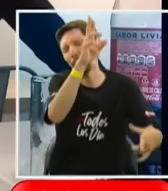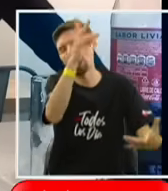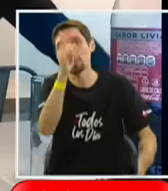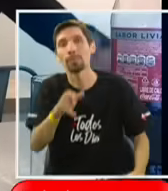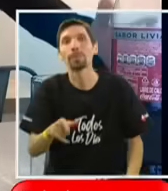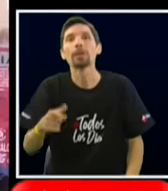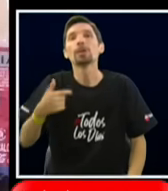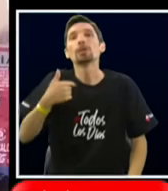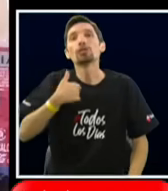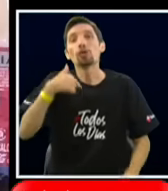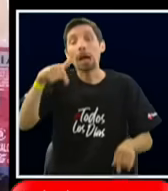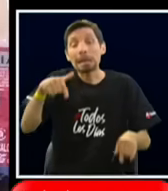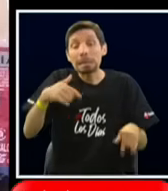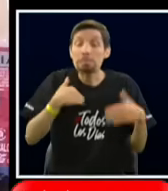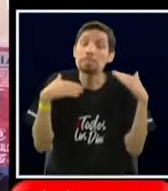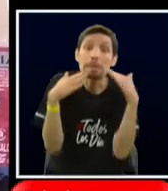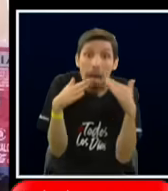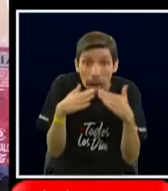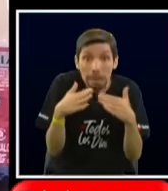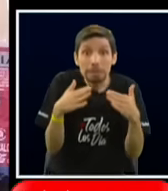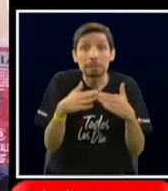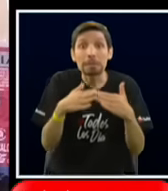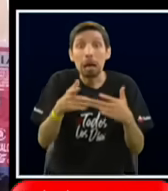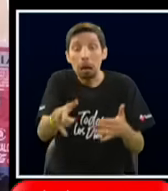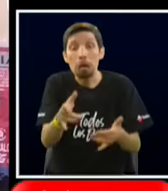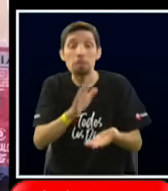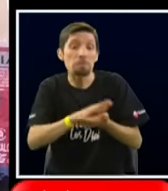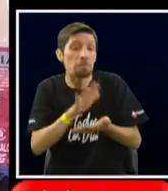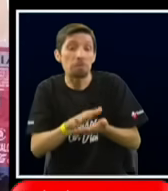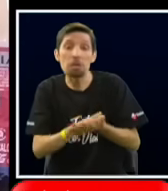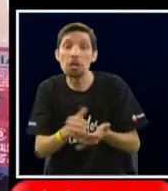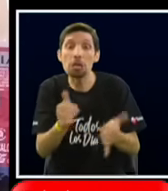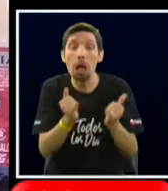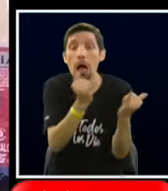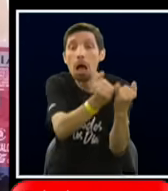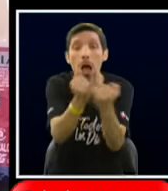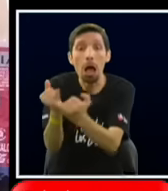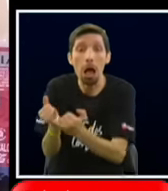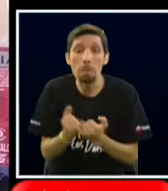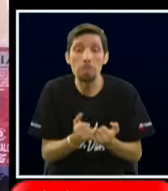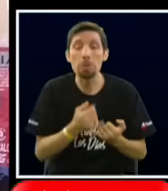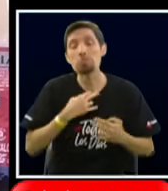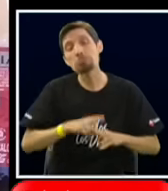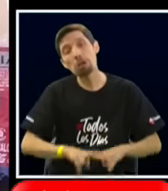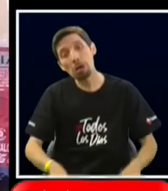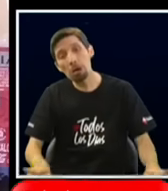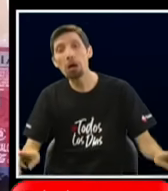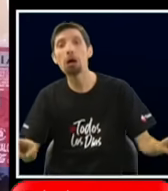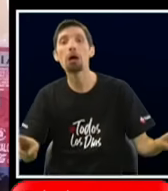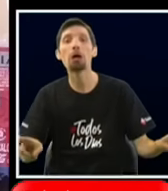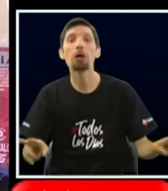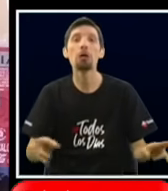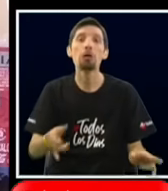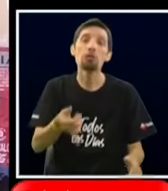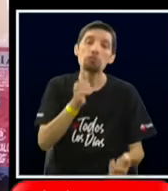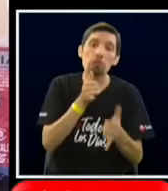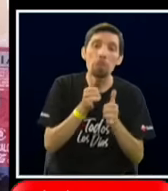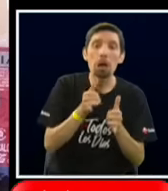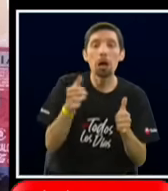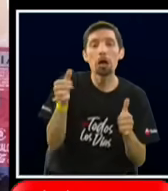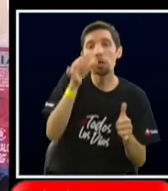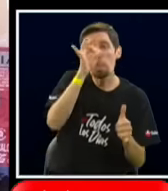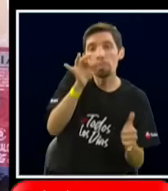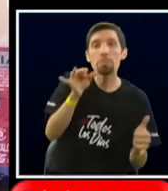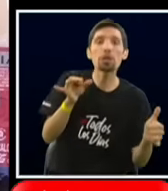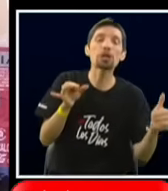quieran. Yo estoy aquí en mi casa, perrito, carreteando con unos amigos, relajado, tomando una piscola